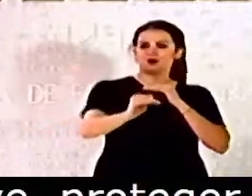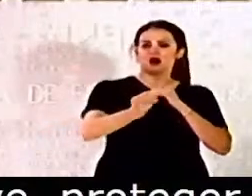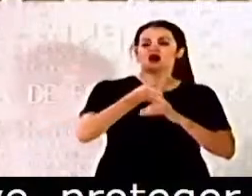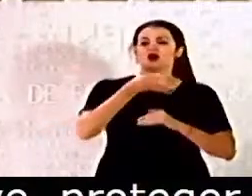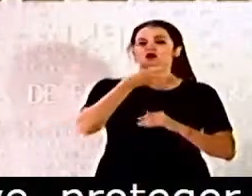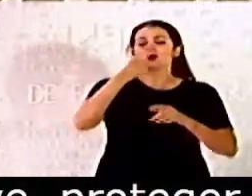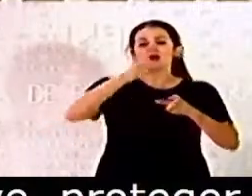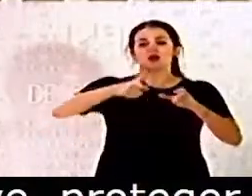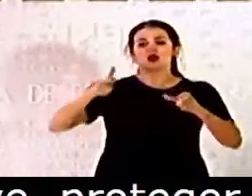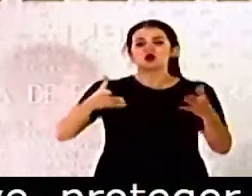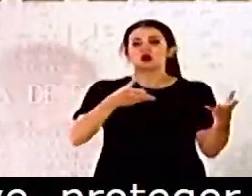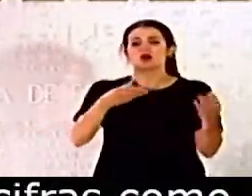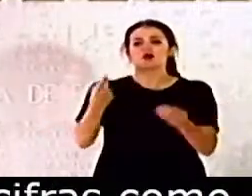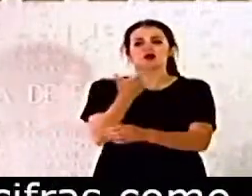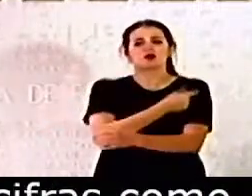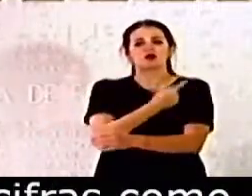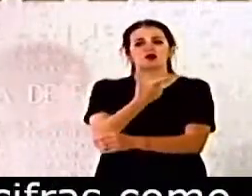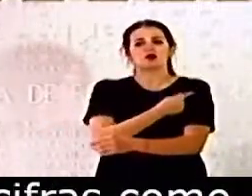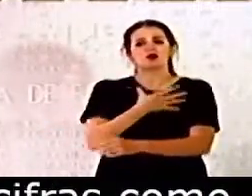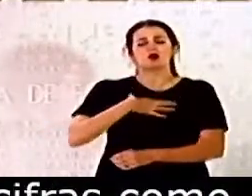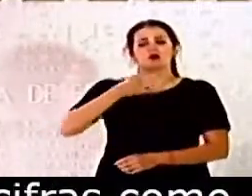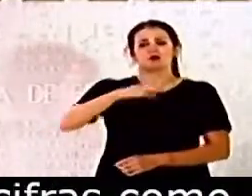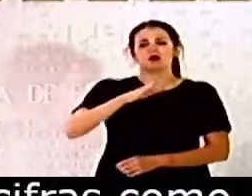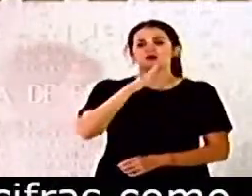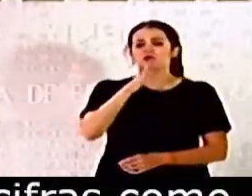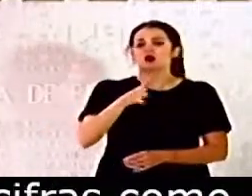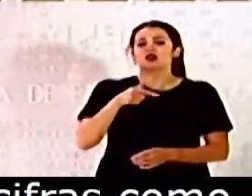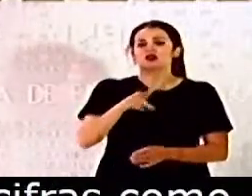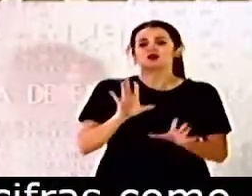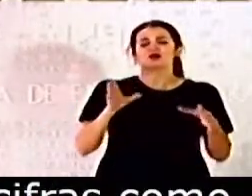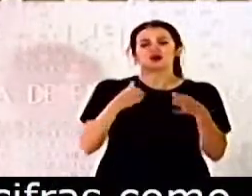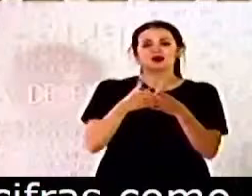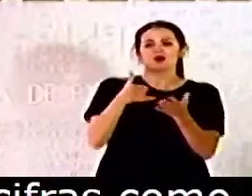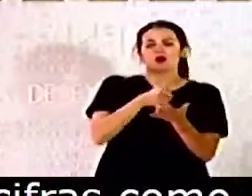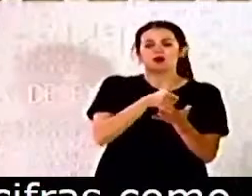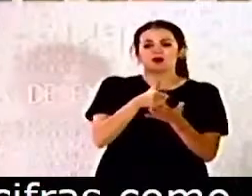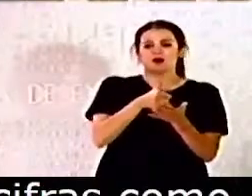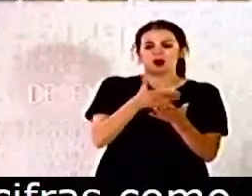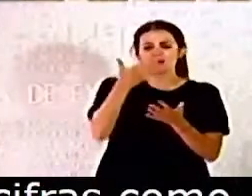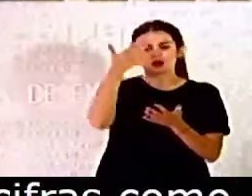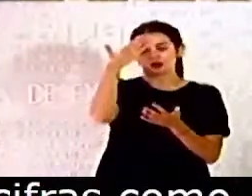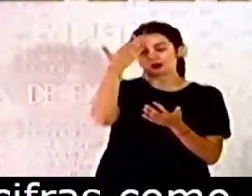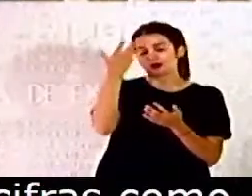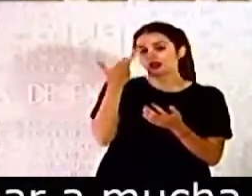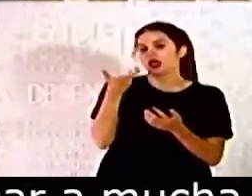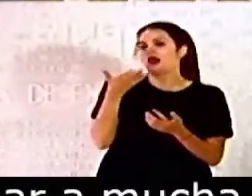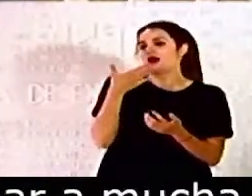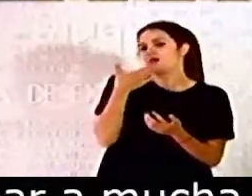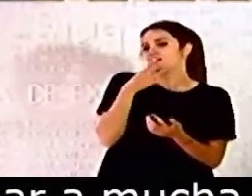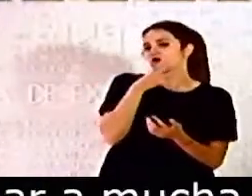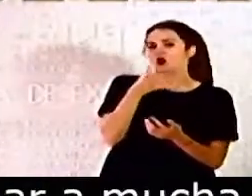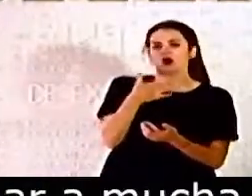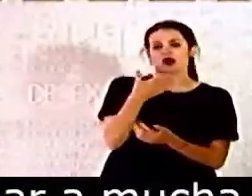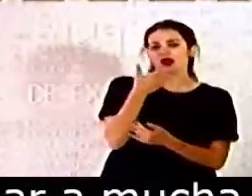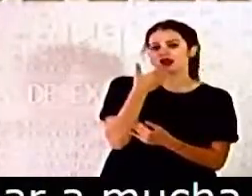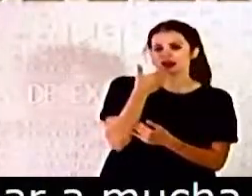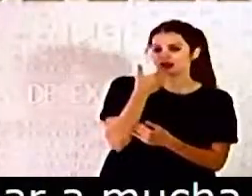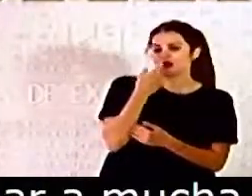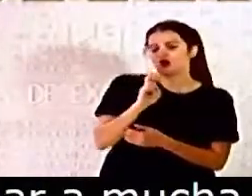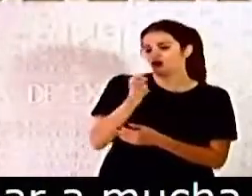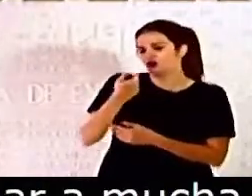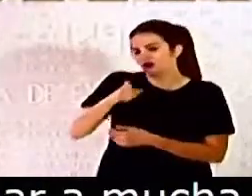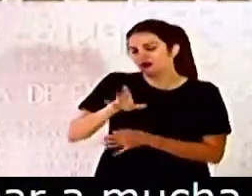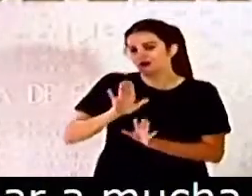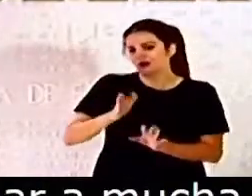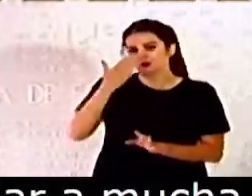gente que estaba en los grupos vulnerables, que fundamentalmente son los de edad. Ha habido otros, pero fundamentalmente eran los de edad, y eso